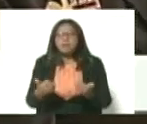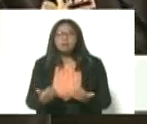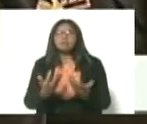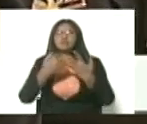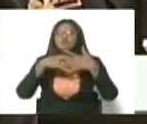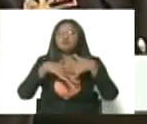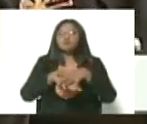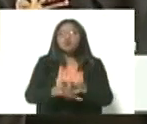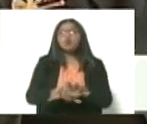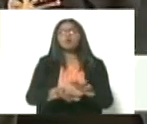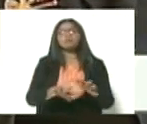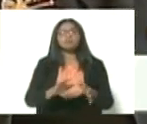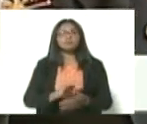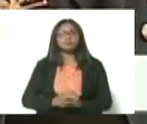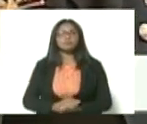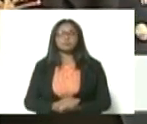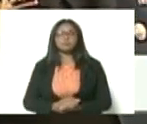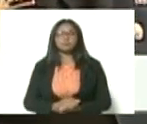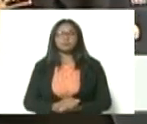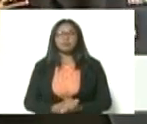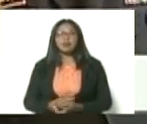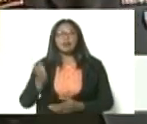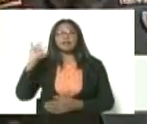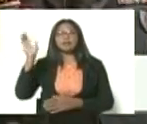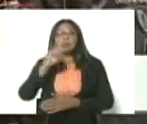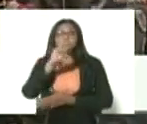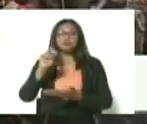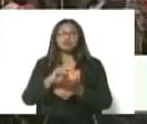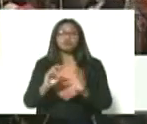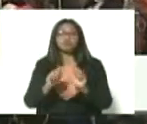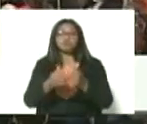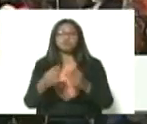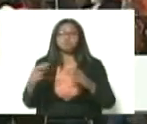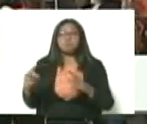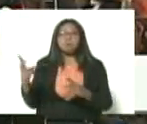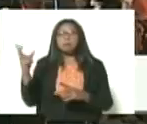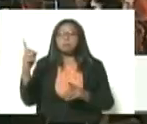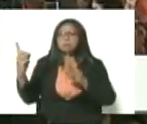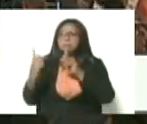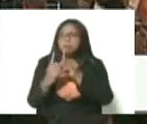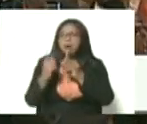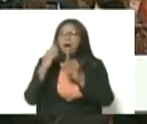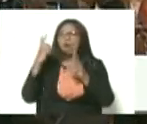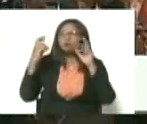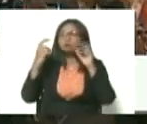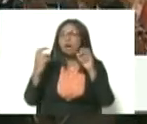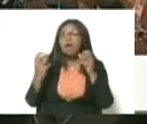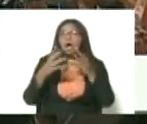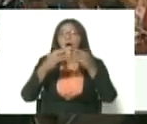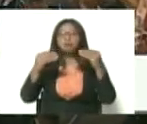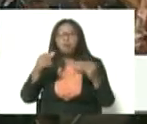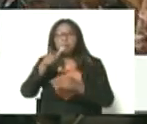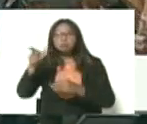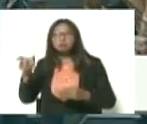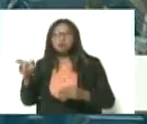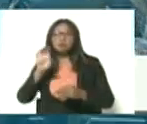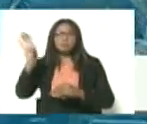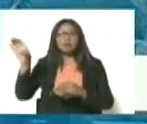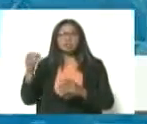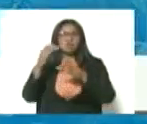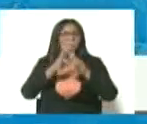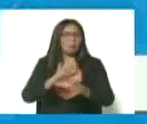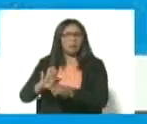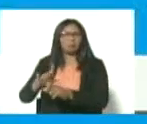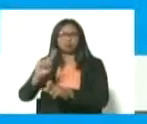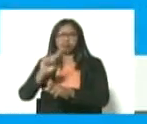inclusión. La Asamblea Nacional se ha lanzado a escuchar a todos los sectores del país sin discriminación ni exclusión de ningún